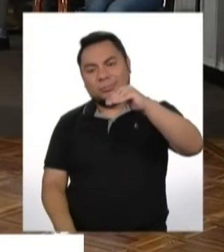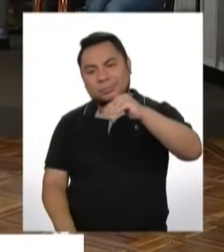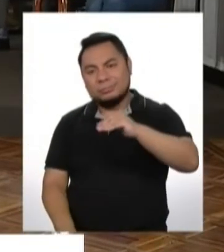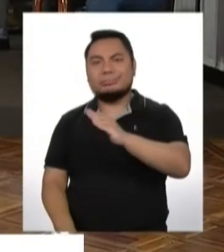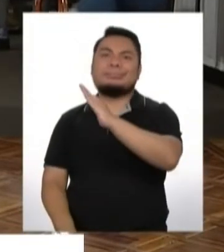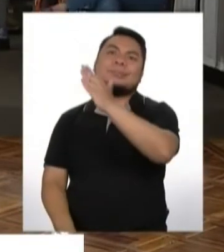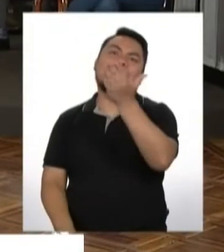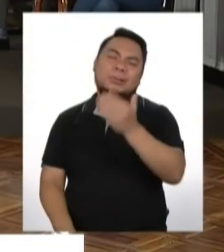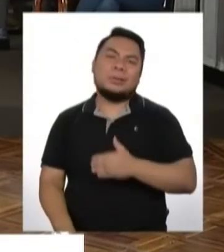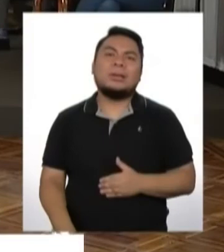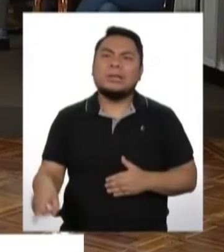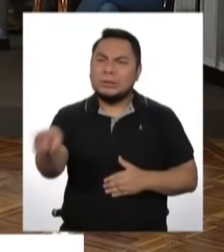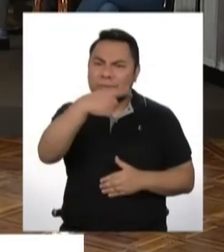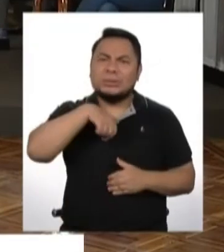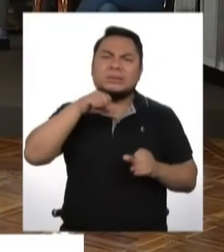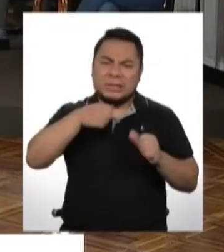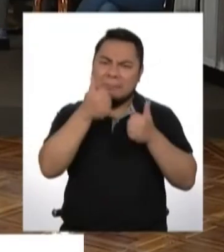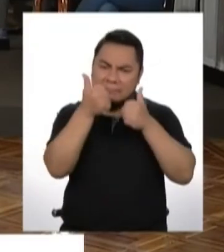apoyo de todos.